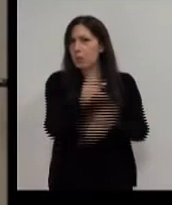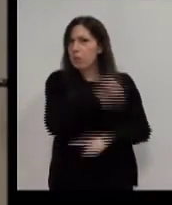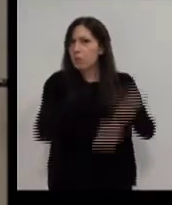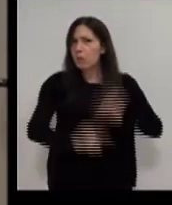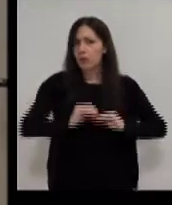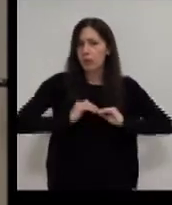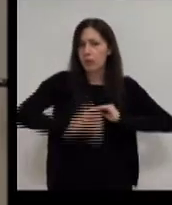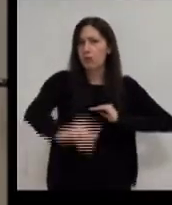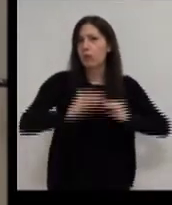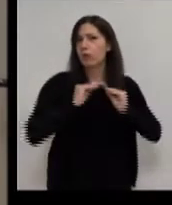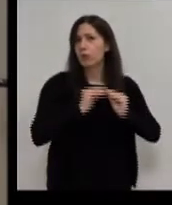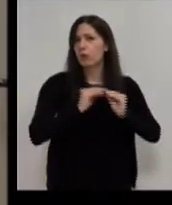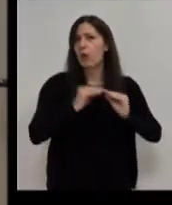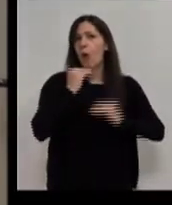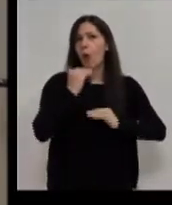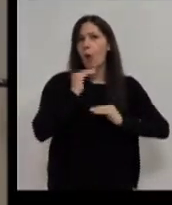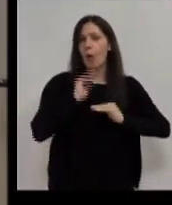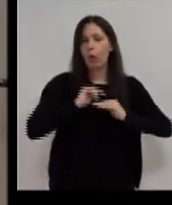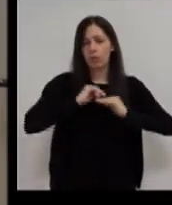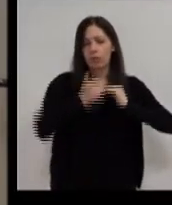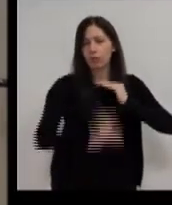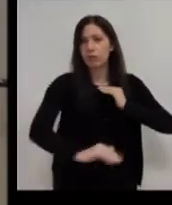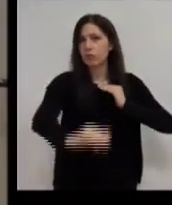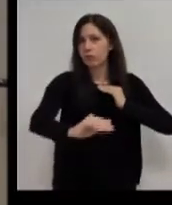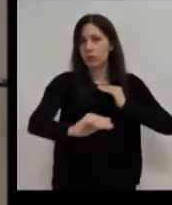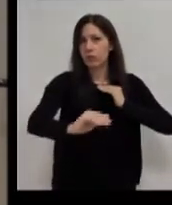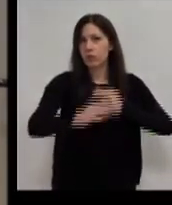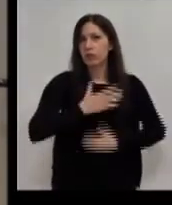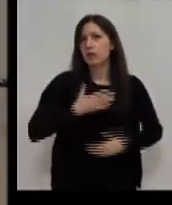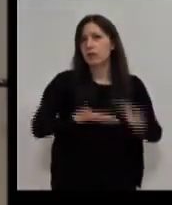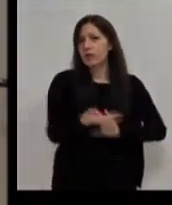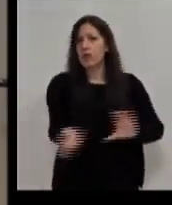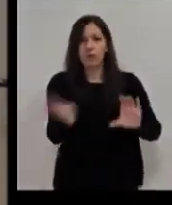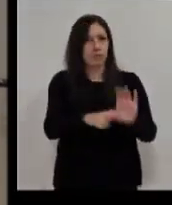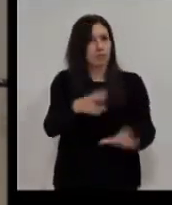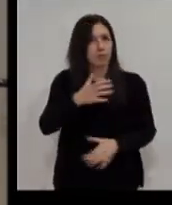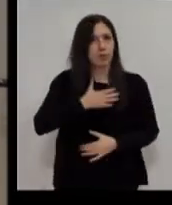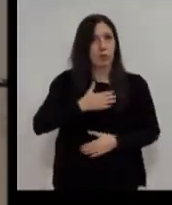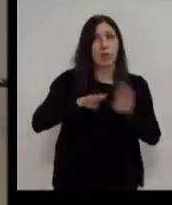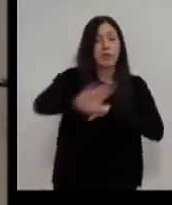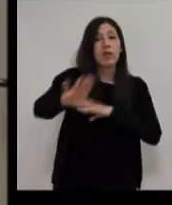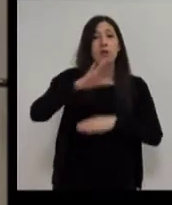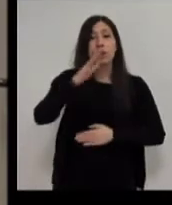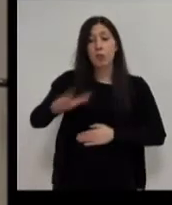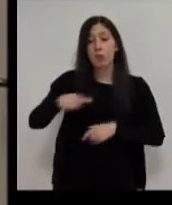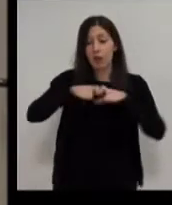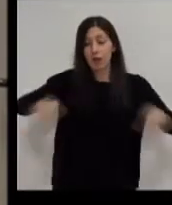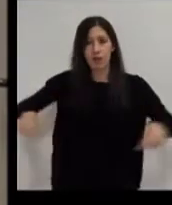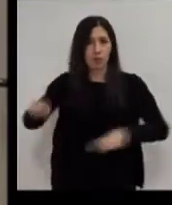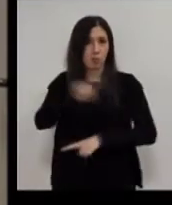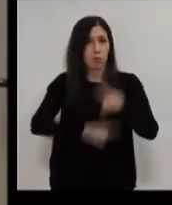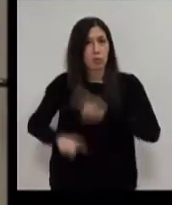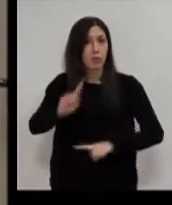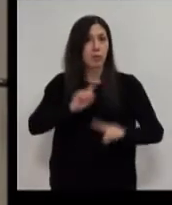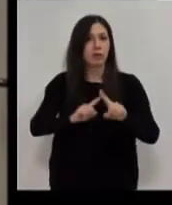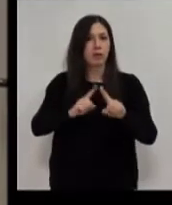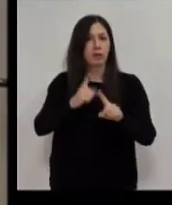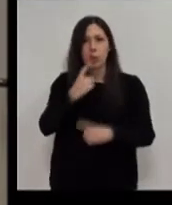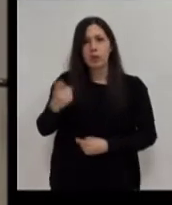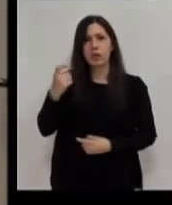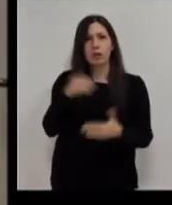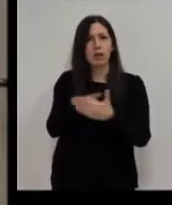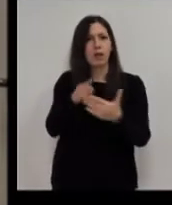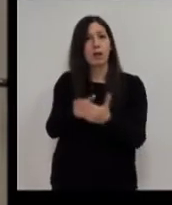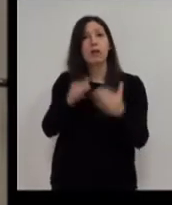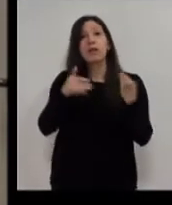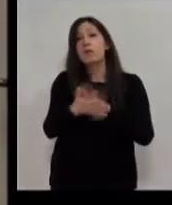pequeño problema de asfaltado o de un vado que no te permite hacer el transborde de una parada al lado de enfrente porque la acera tiene un